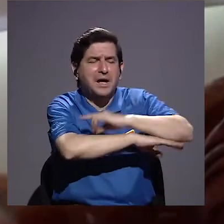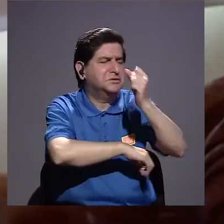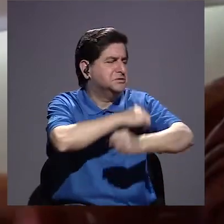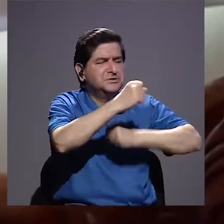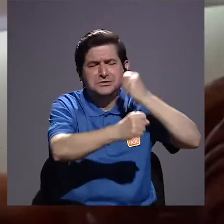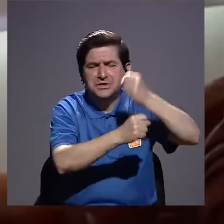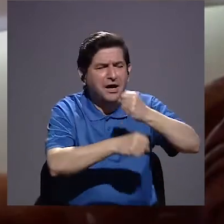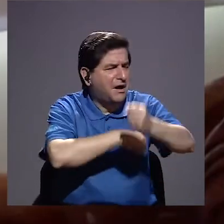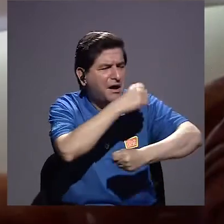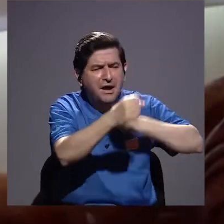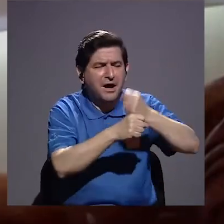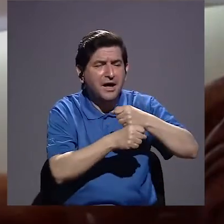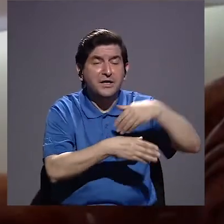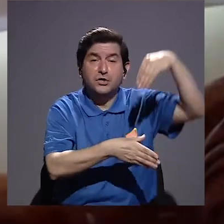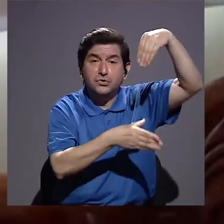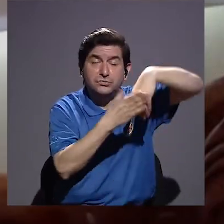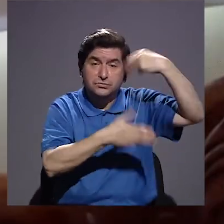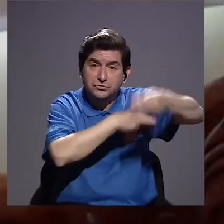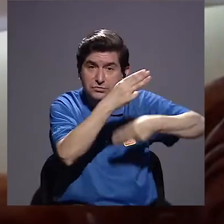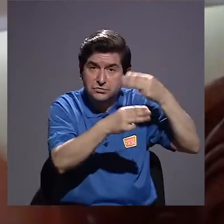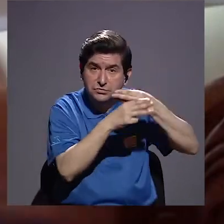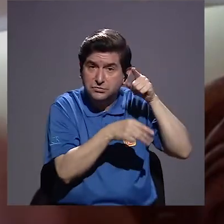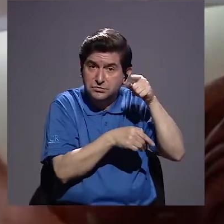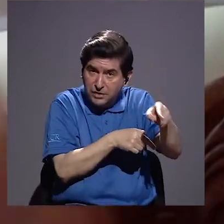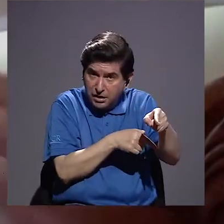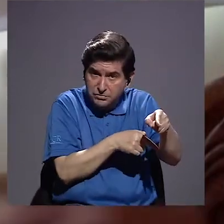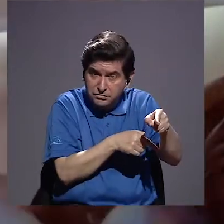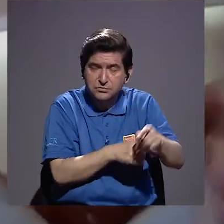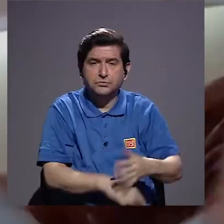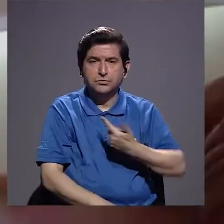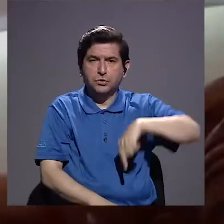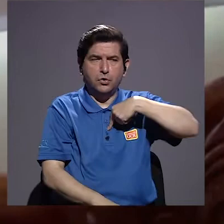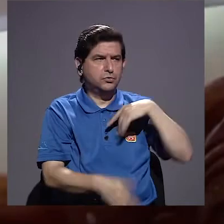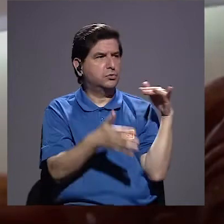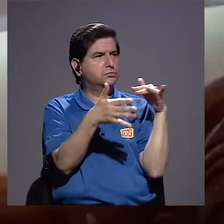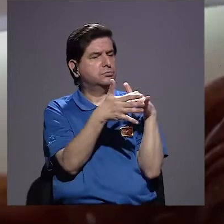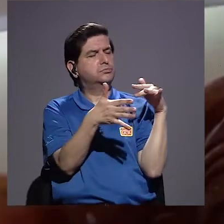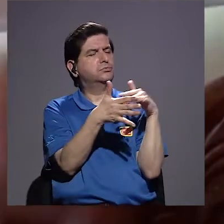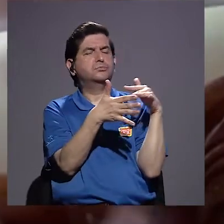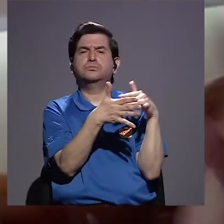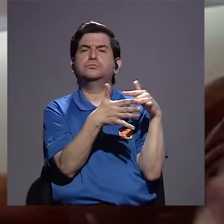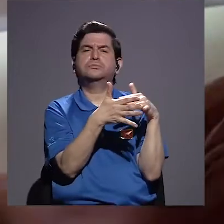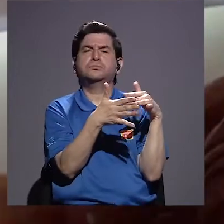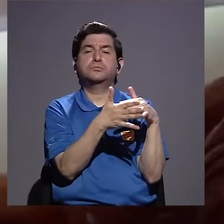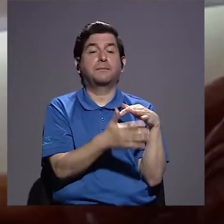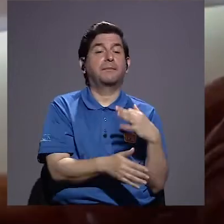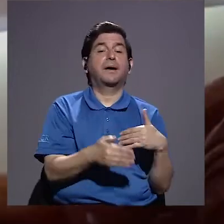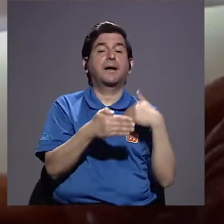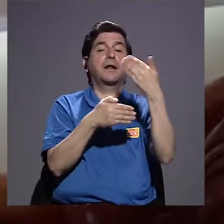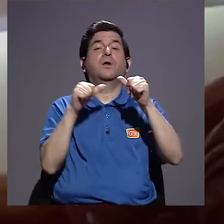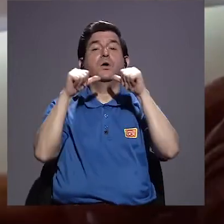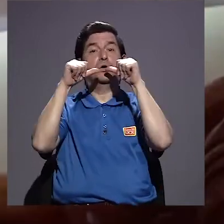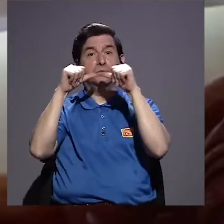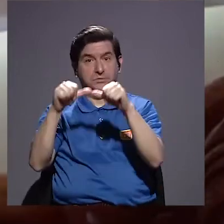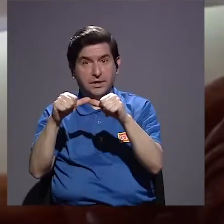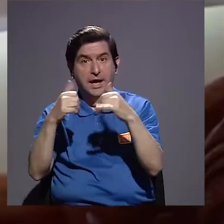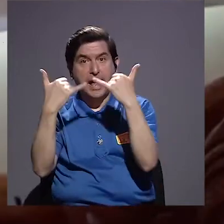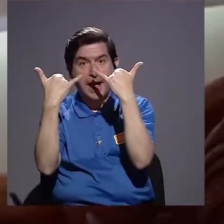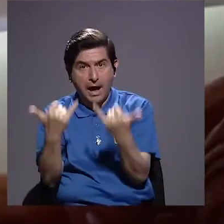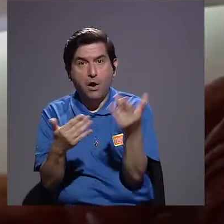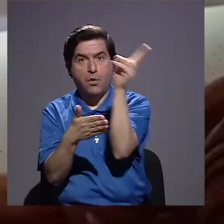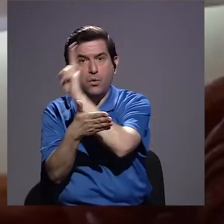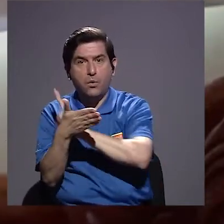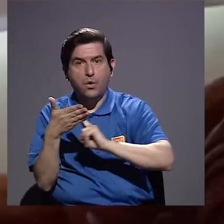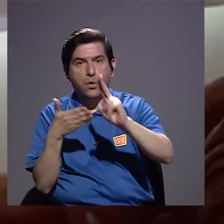estábamos inmersas en ese mundo a donde estábamos preparándonos para lo que seguía. Llegar a